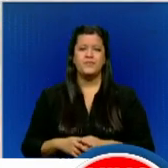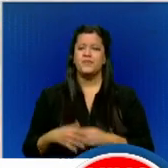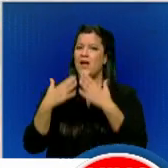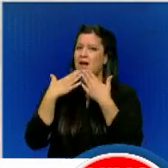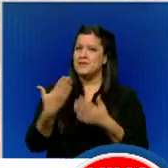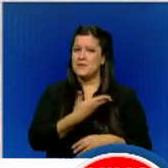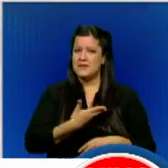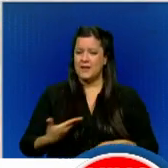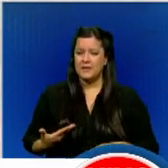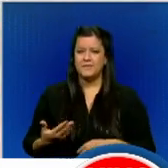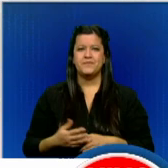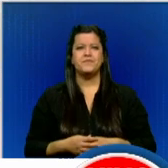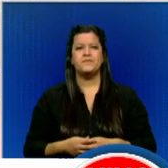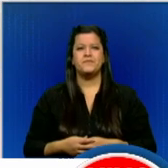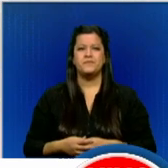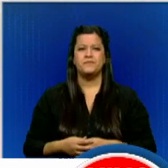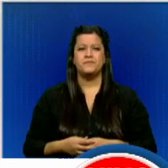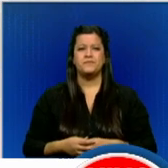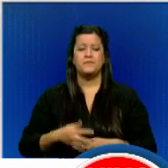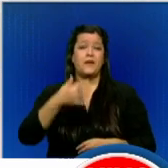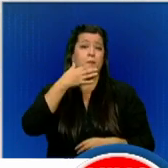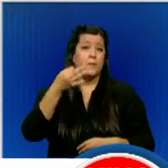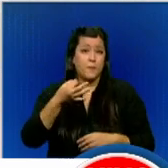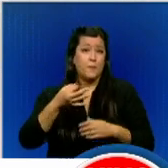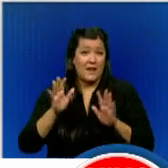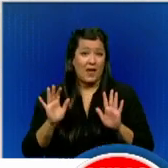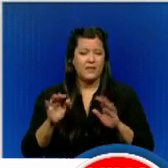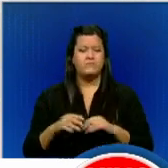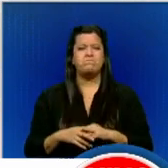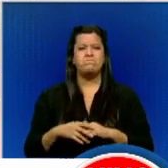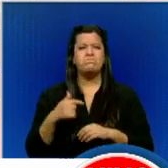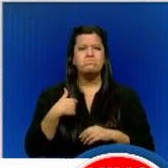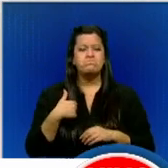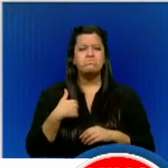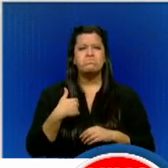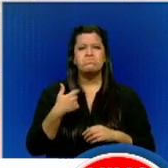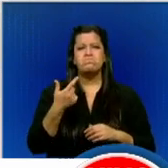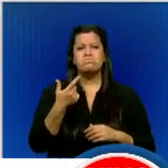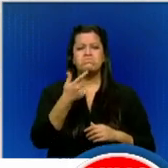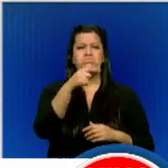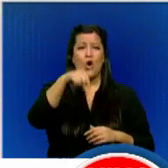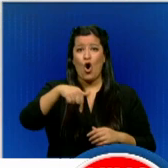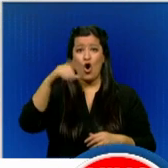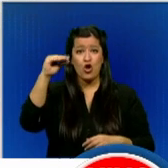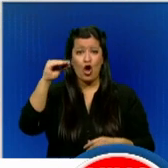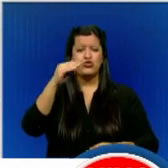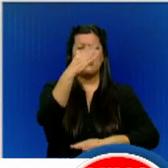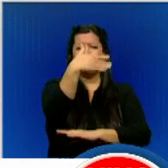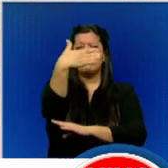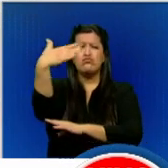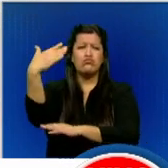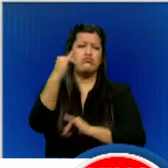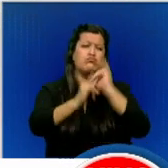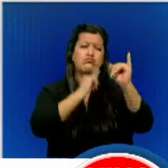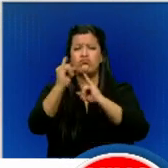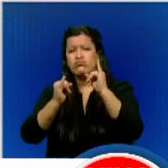presidente la verdad que hemos escuchado en esta noche comparaciones